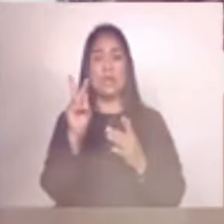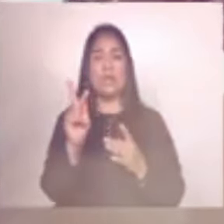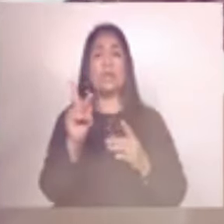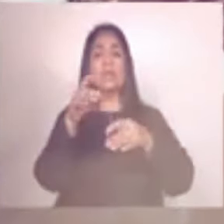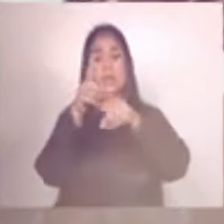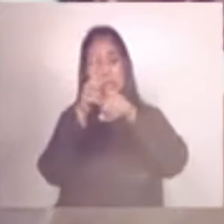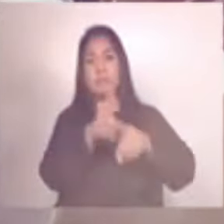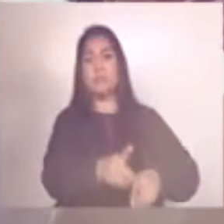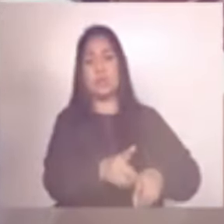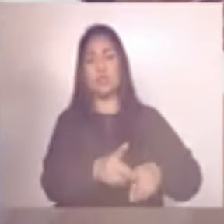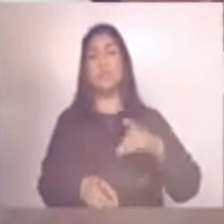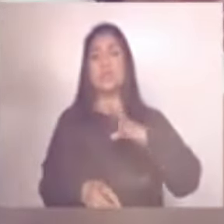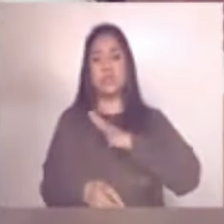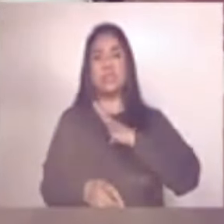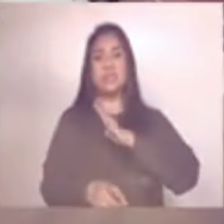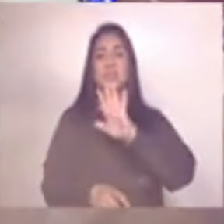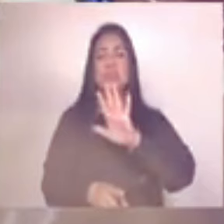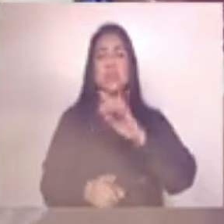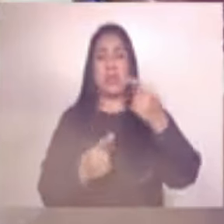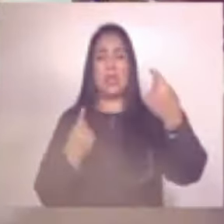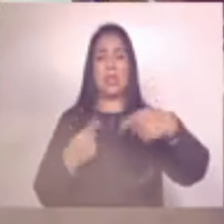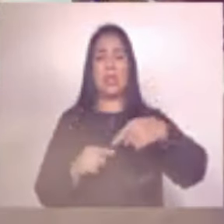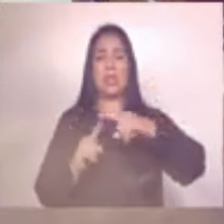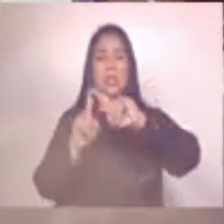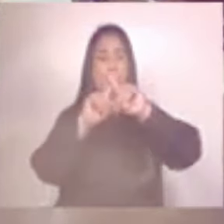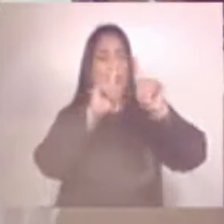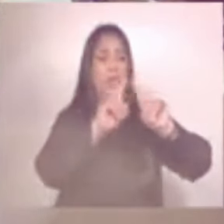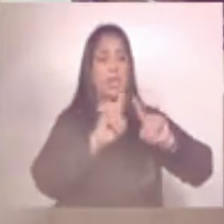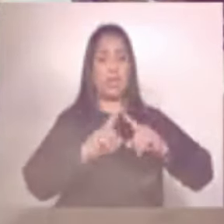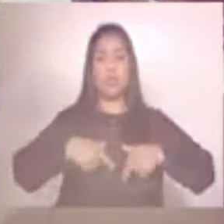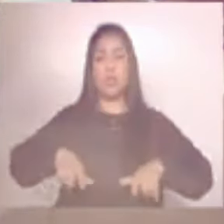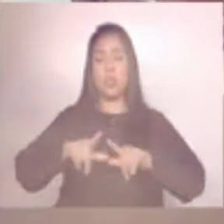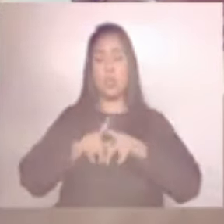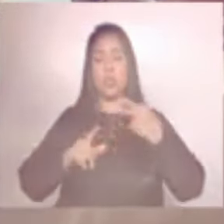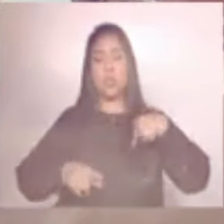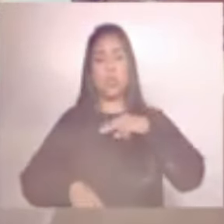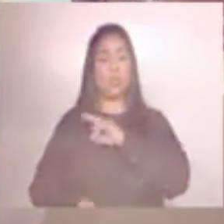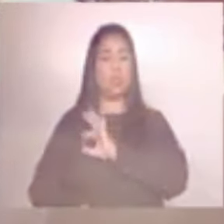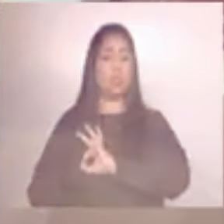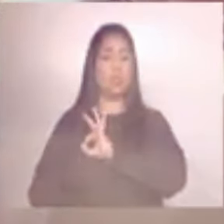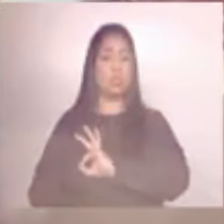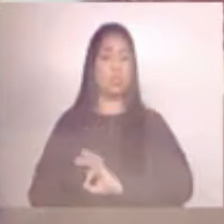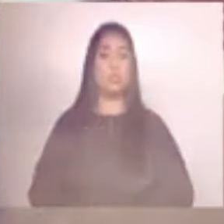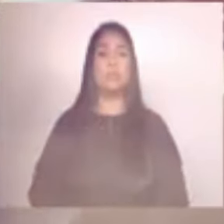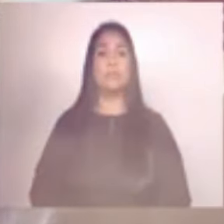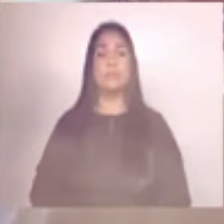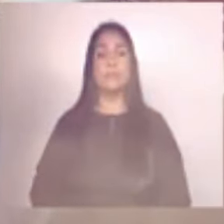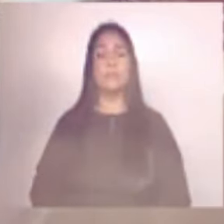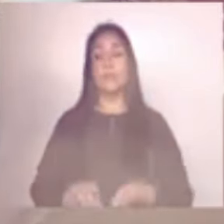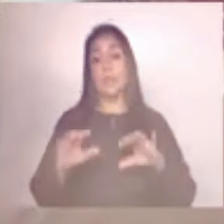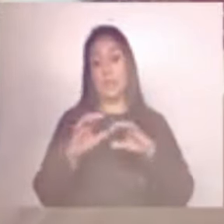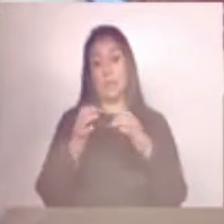discriminación que existen en su contra en los distintos ámbitos de nuestra sociedad. Lo que